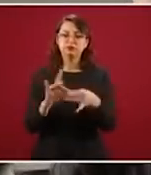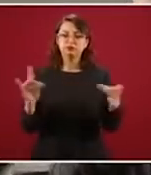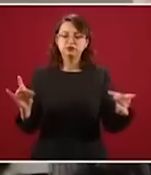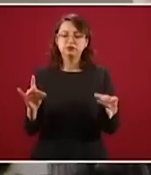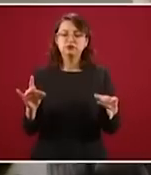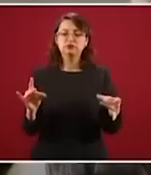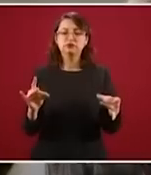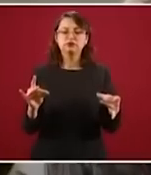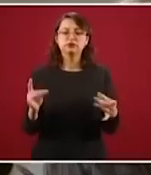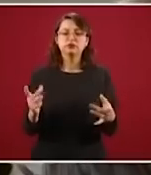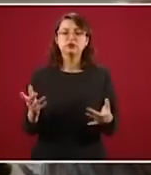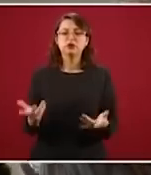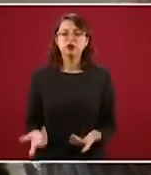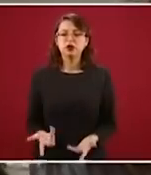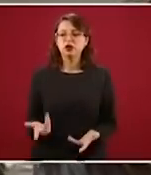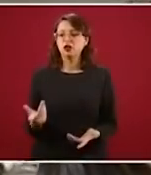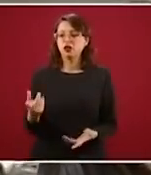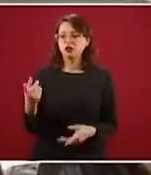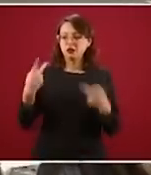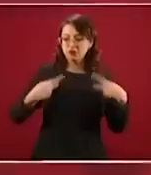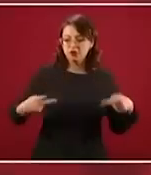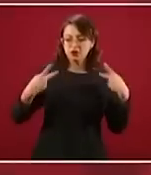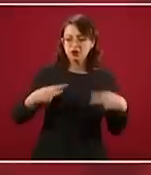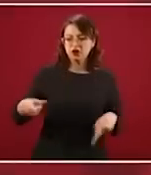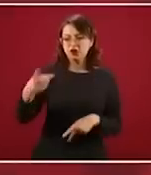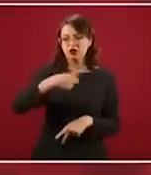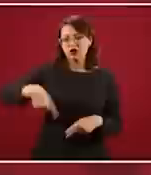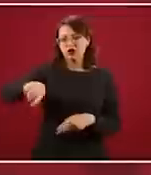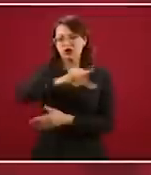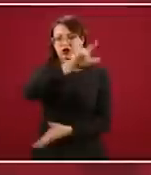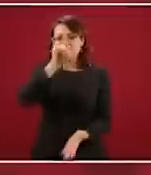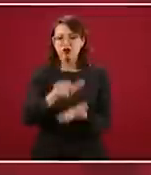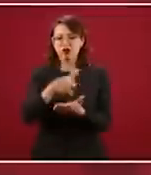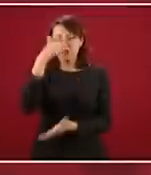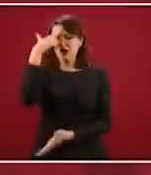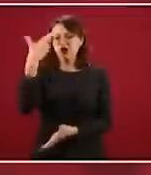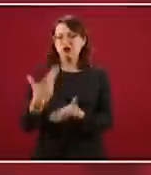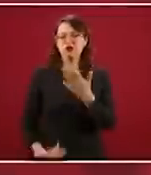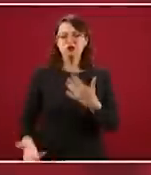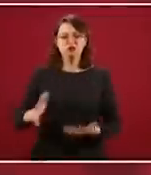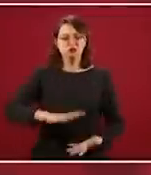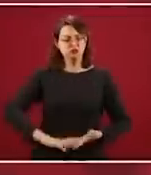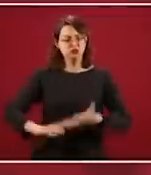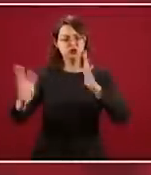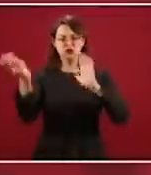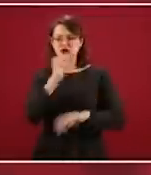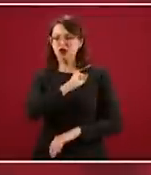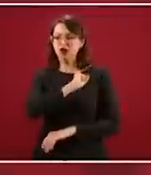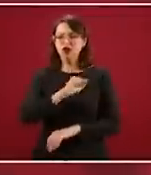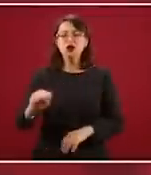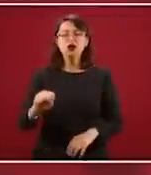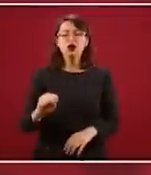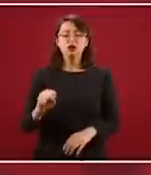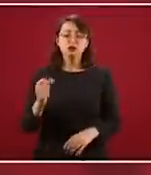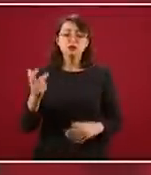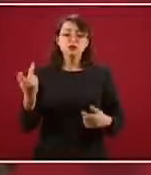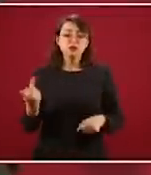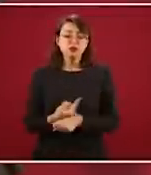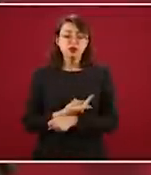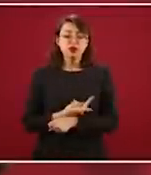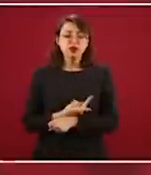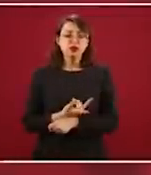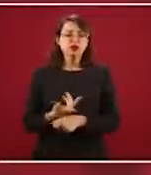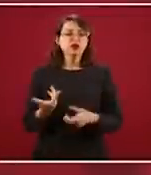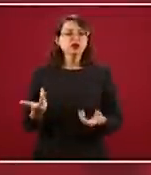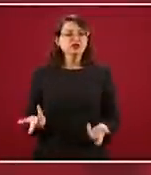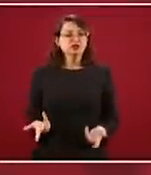quienes cometen delitos violentos, por lo general, lo